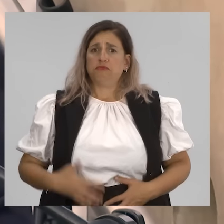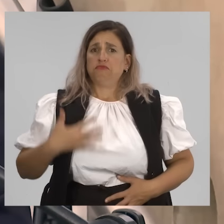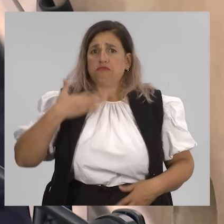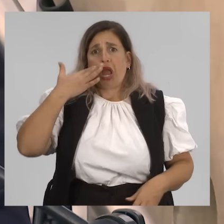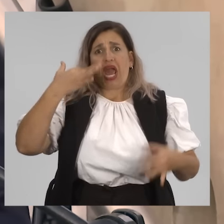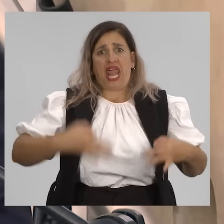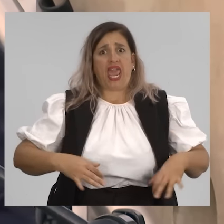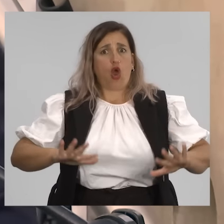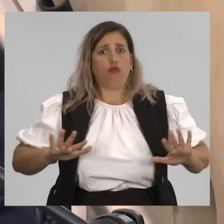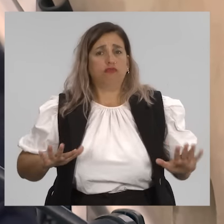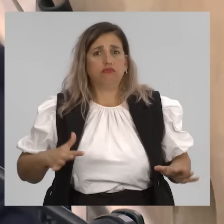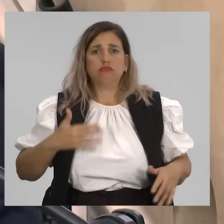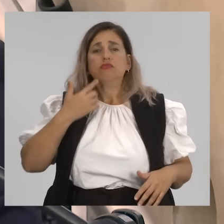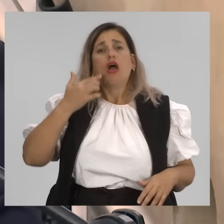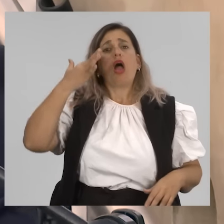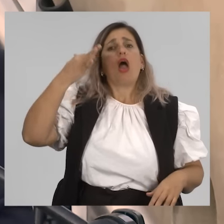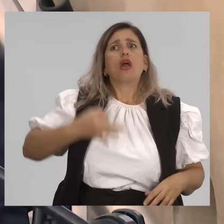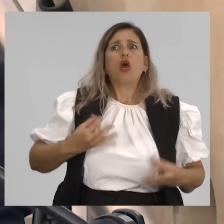Yo creo que